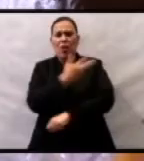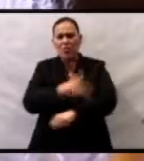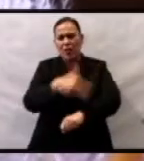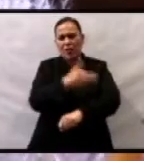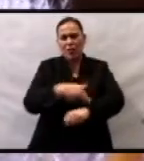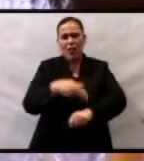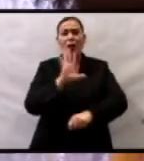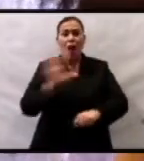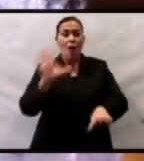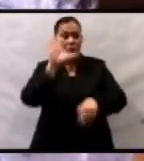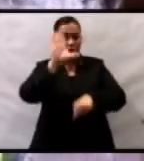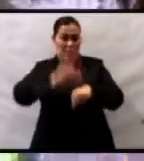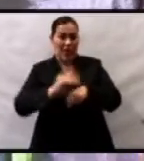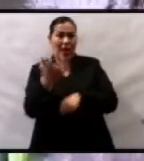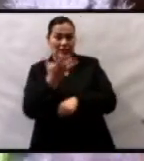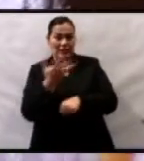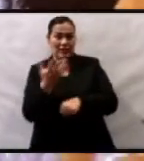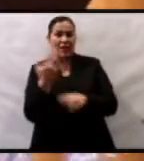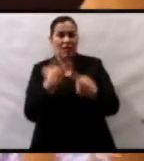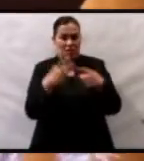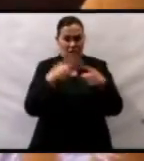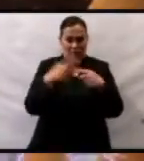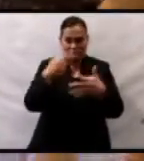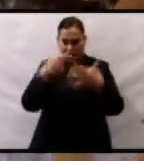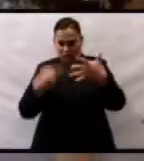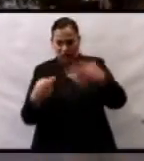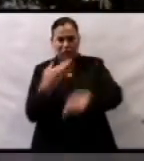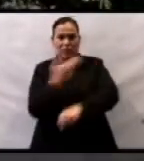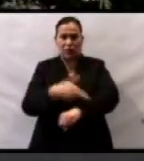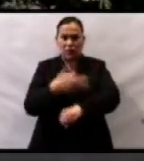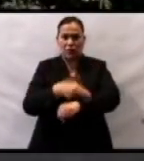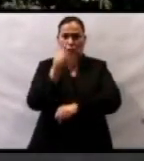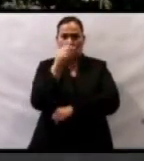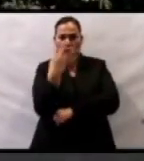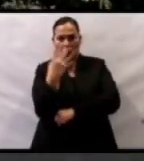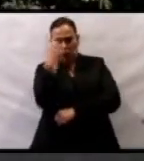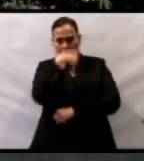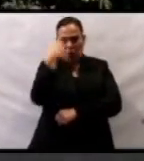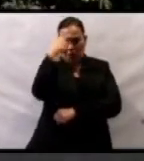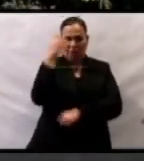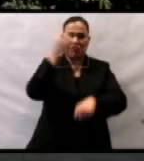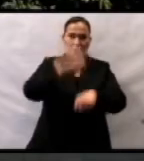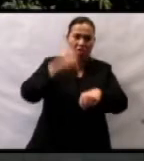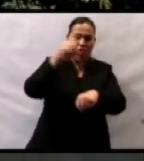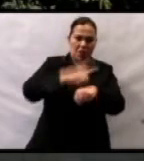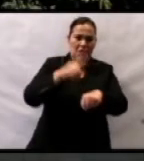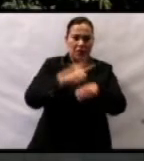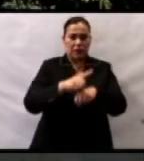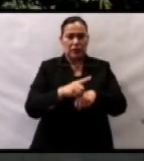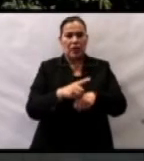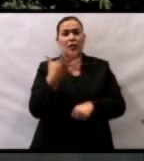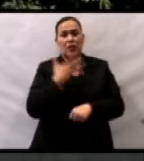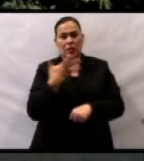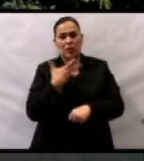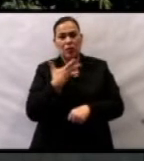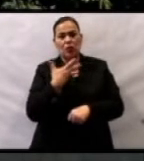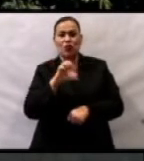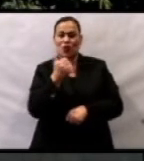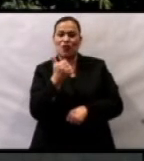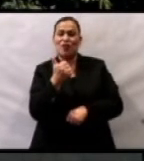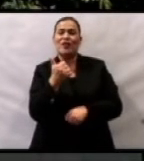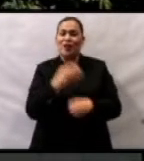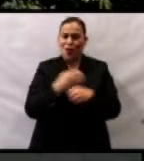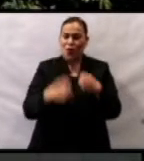permite hacer algunos trámites gratuitos las horas del día. y tenemos el extra al